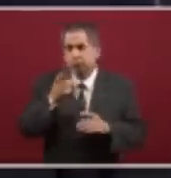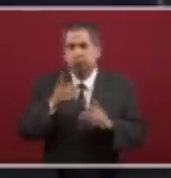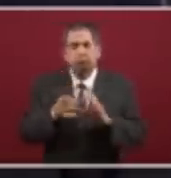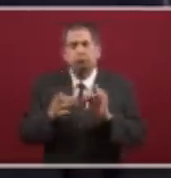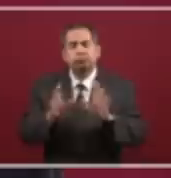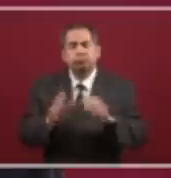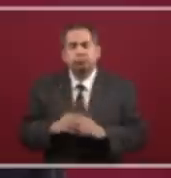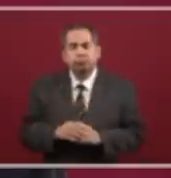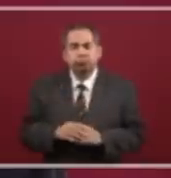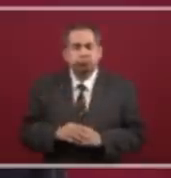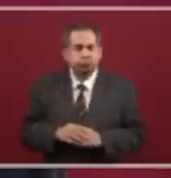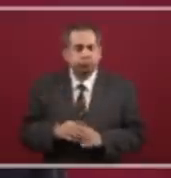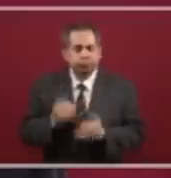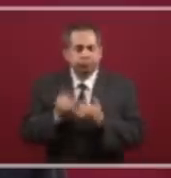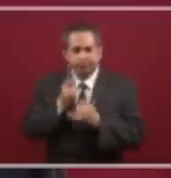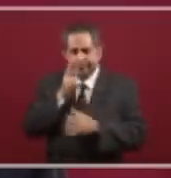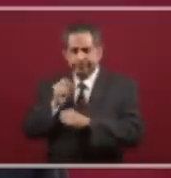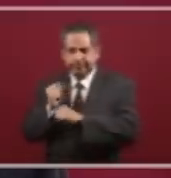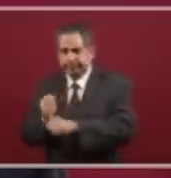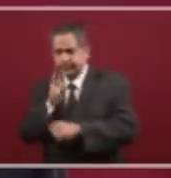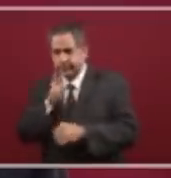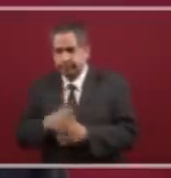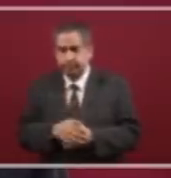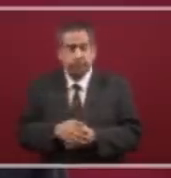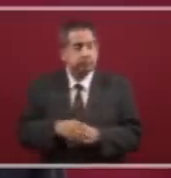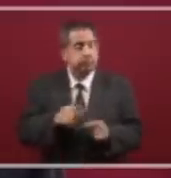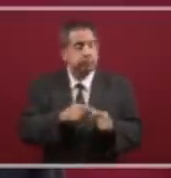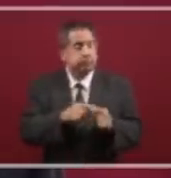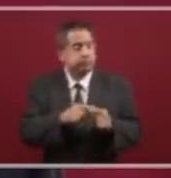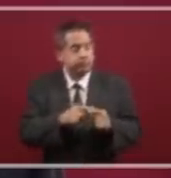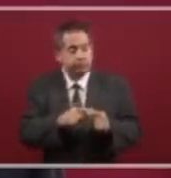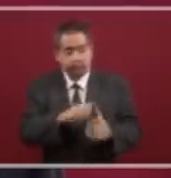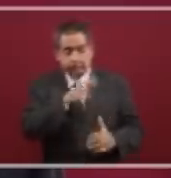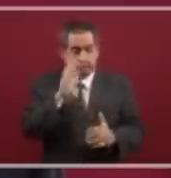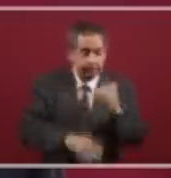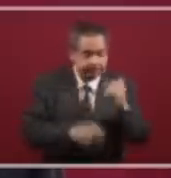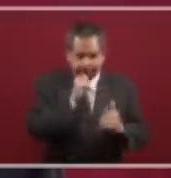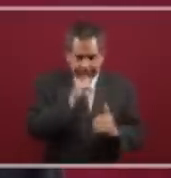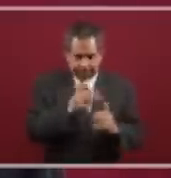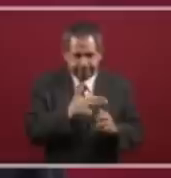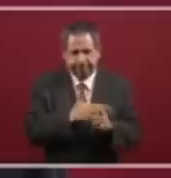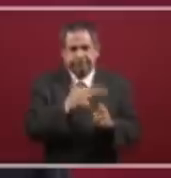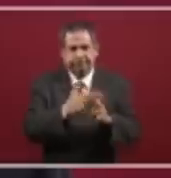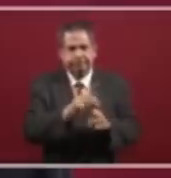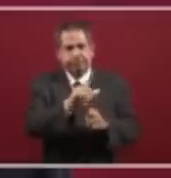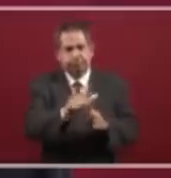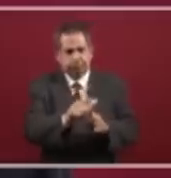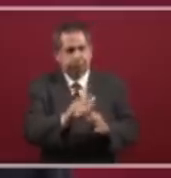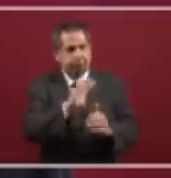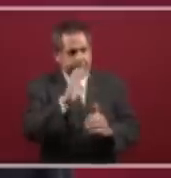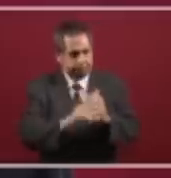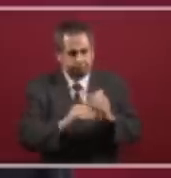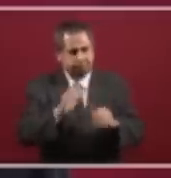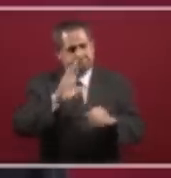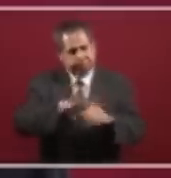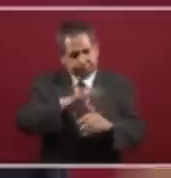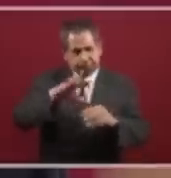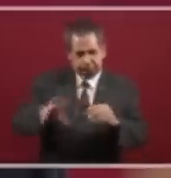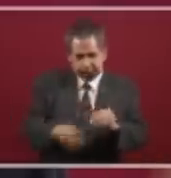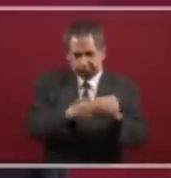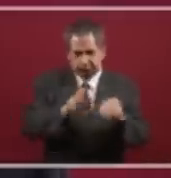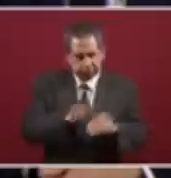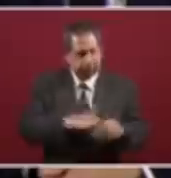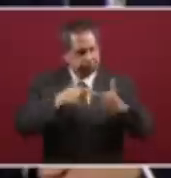en el béisbol esto no se acaba hasta que se acaba viene más en beneficio